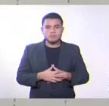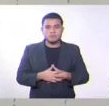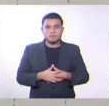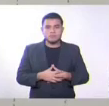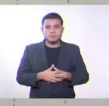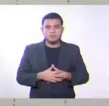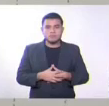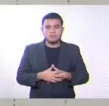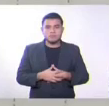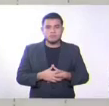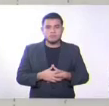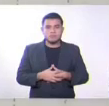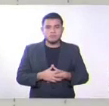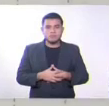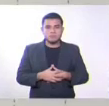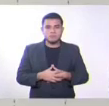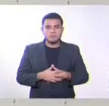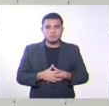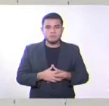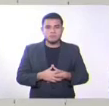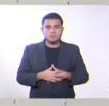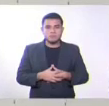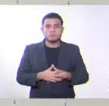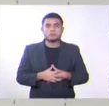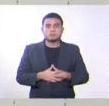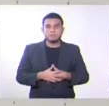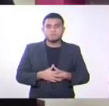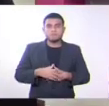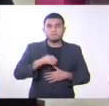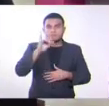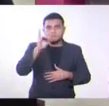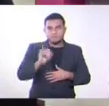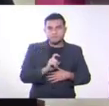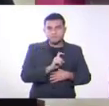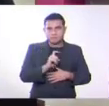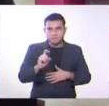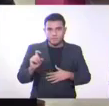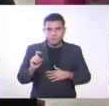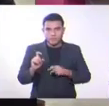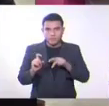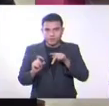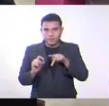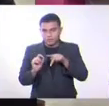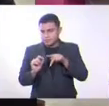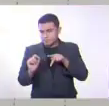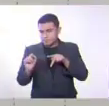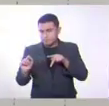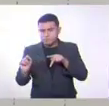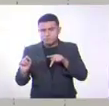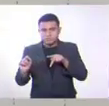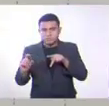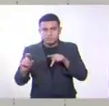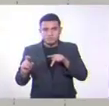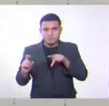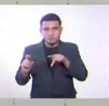Acá está X. Exacto. La segunda coordenada